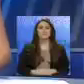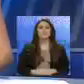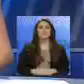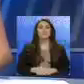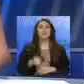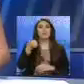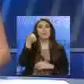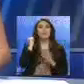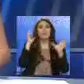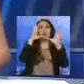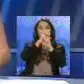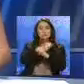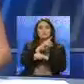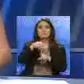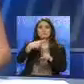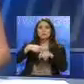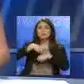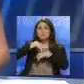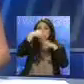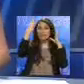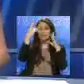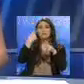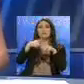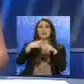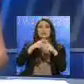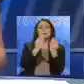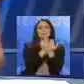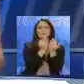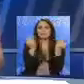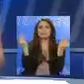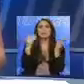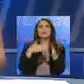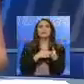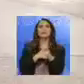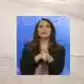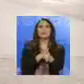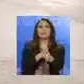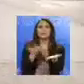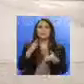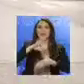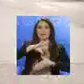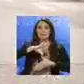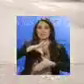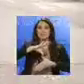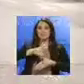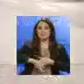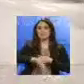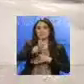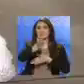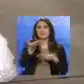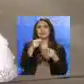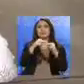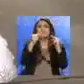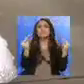la noche y madrugada fueron retirados gran parte de los muros que demarcan el carril de la Metrovía en la Avenida de las Américas, tramo comprendido entre el